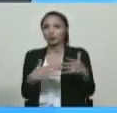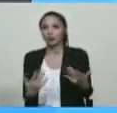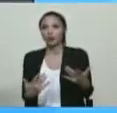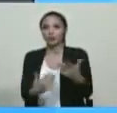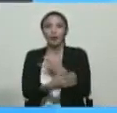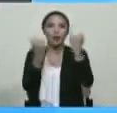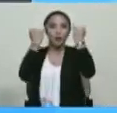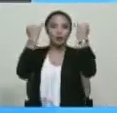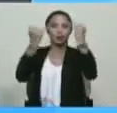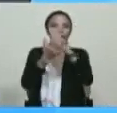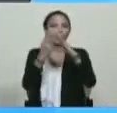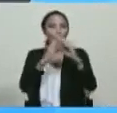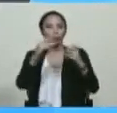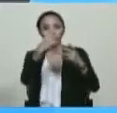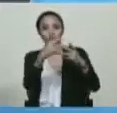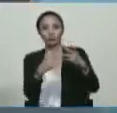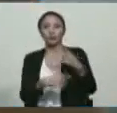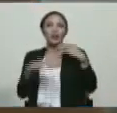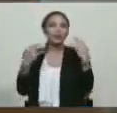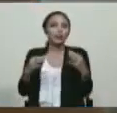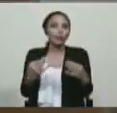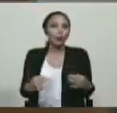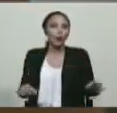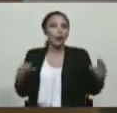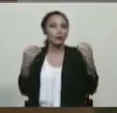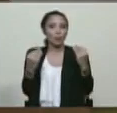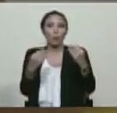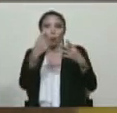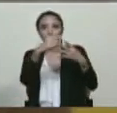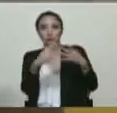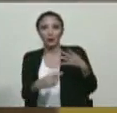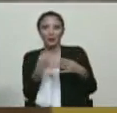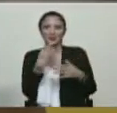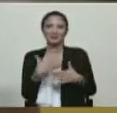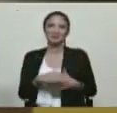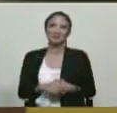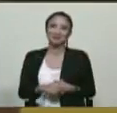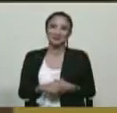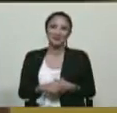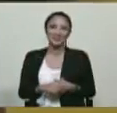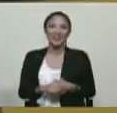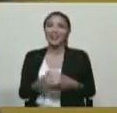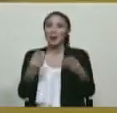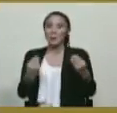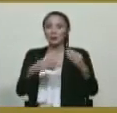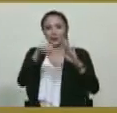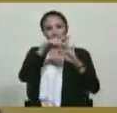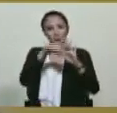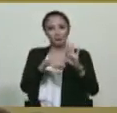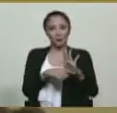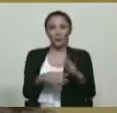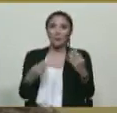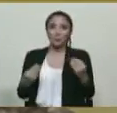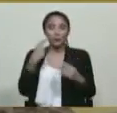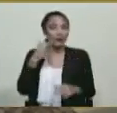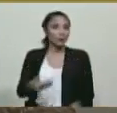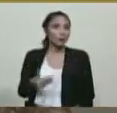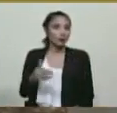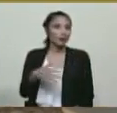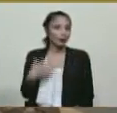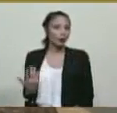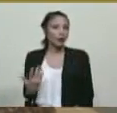sus inmensas riquezas naturales en todos los sectores. Y dentro de esos motores, un motor muy